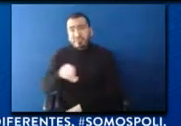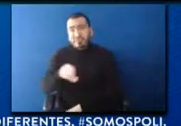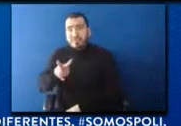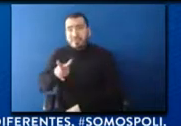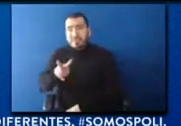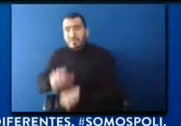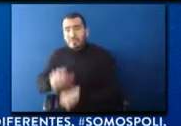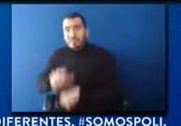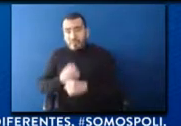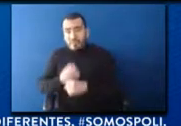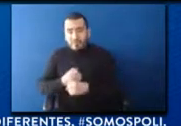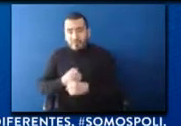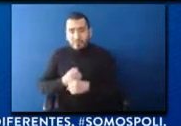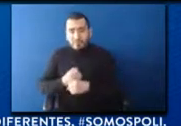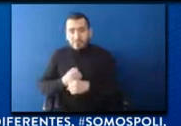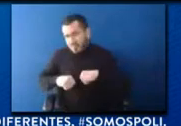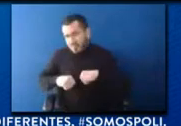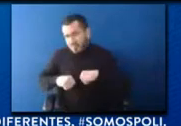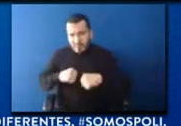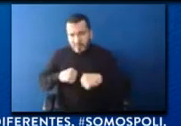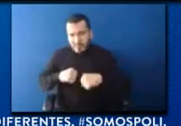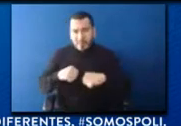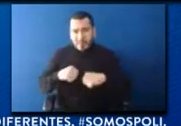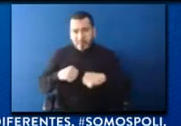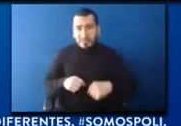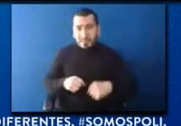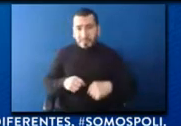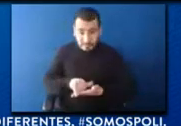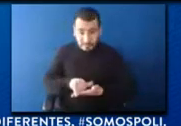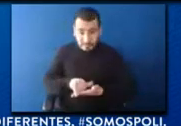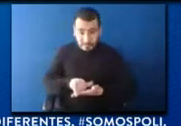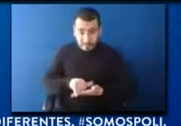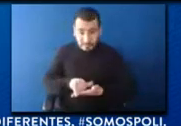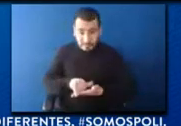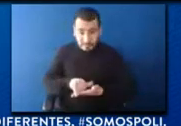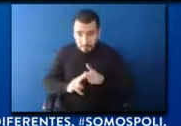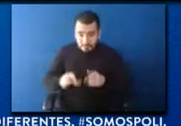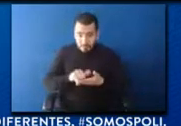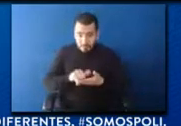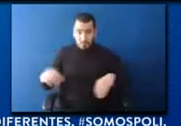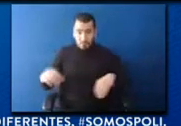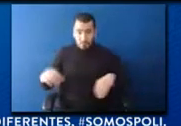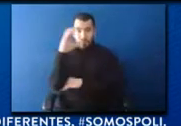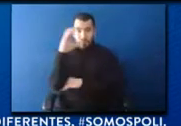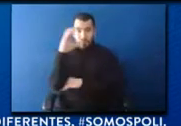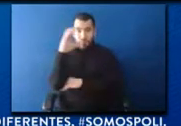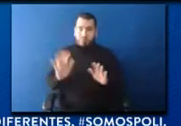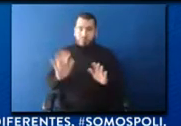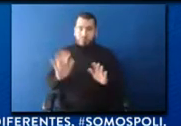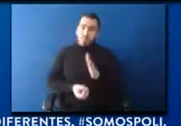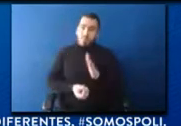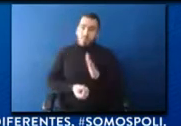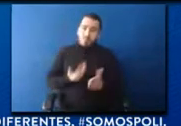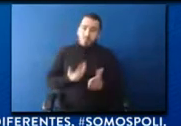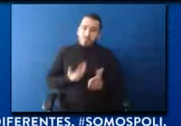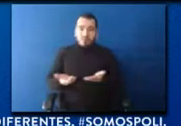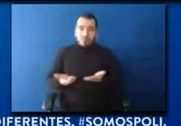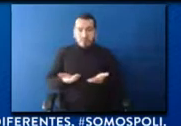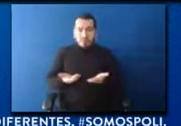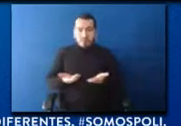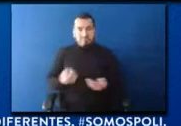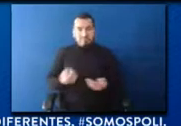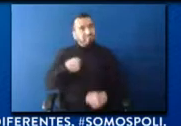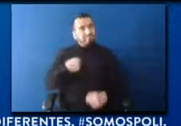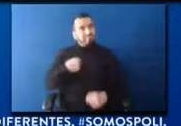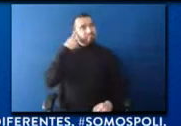acelerándose, pero no a la misma velocidad que otra población en nuestro país. Los productos y servicios, yo no necesito